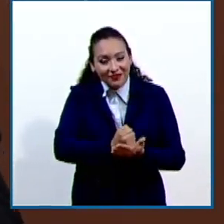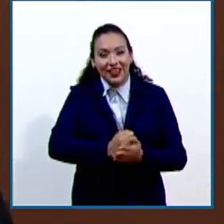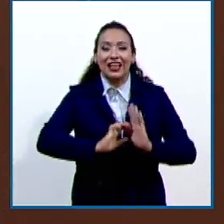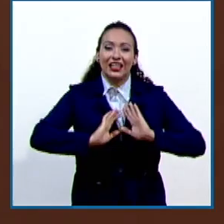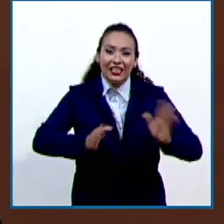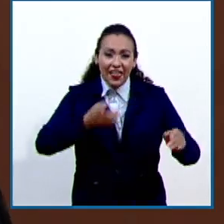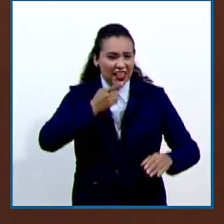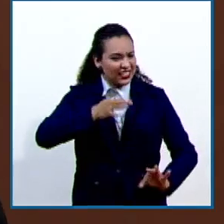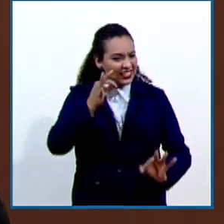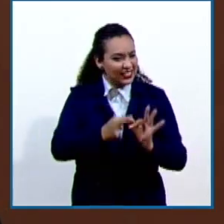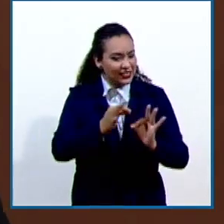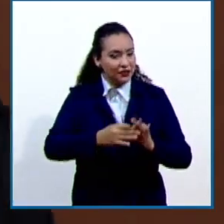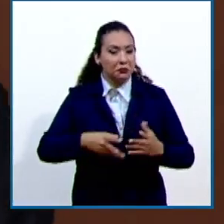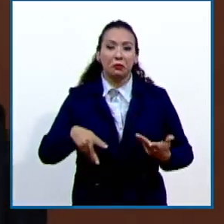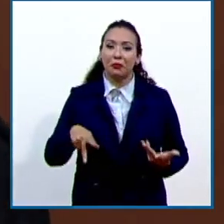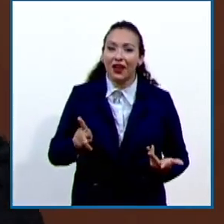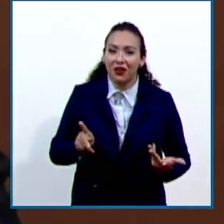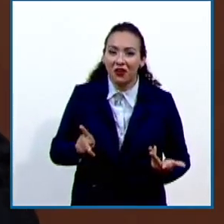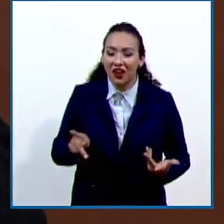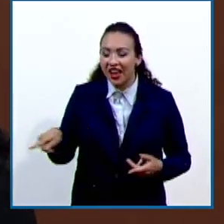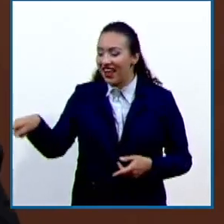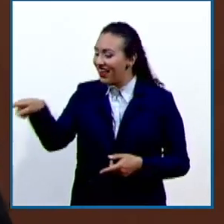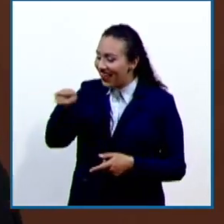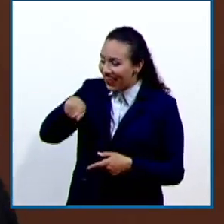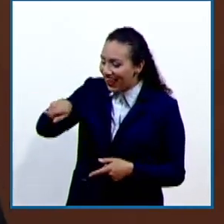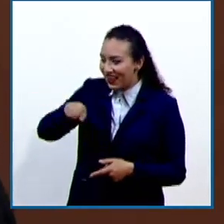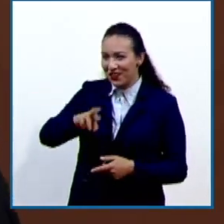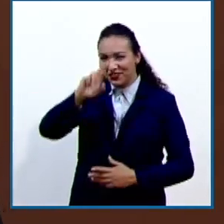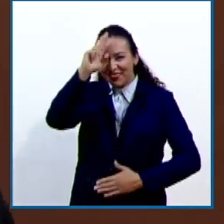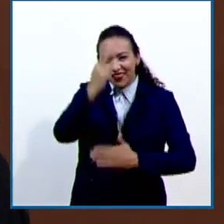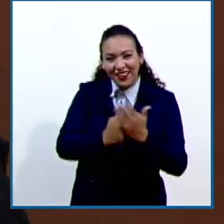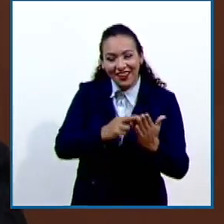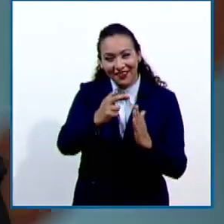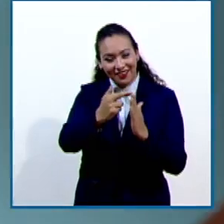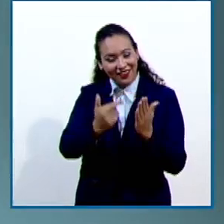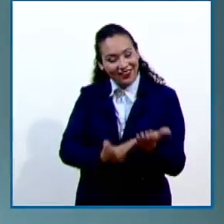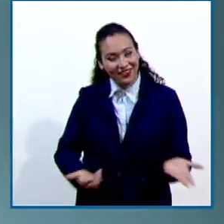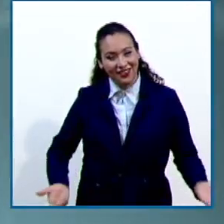sí, así sea, saliéndose de las reglas que el propio constituyente le marcó.